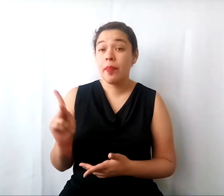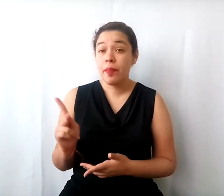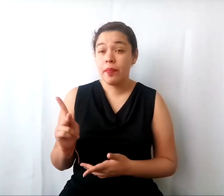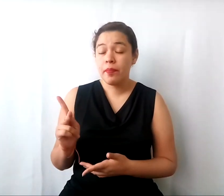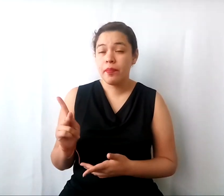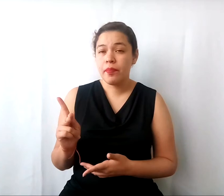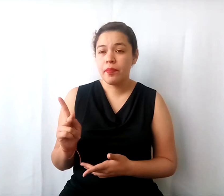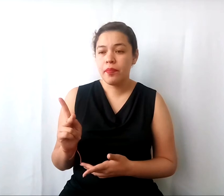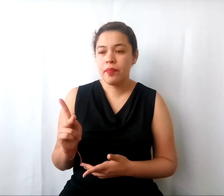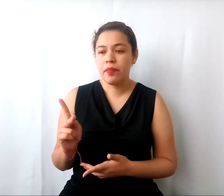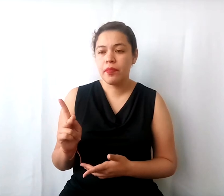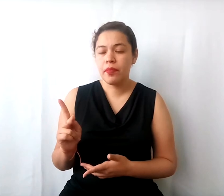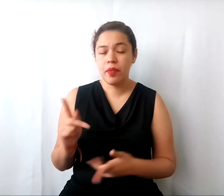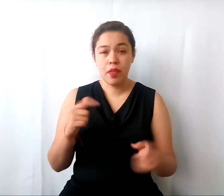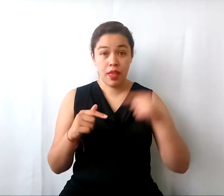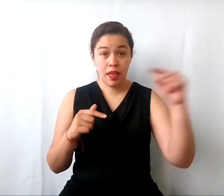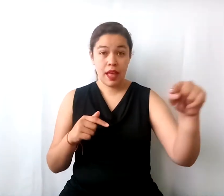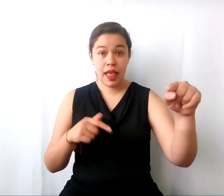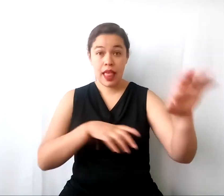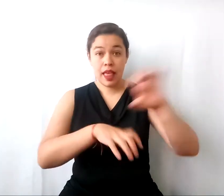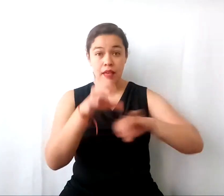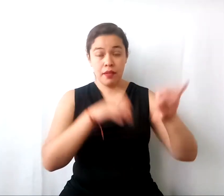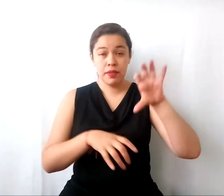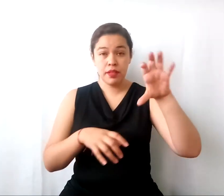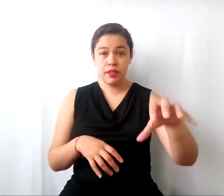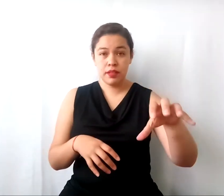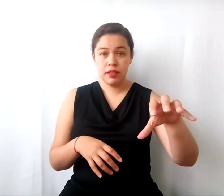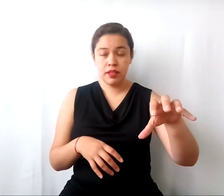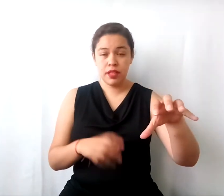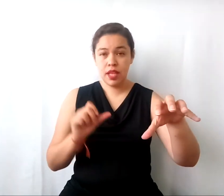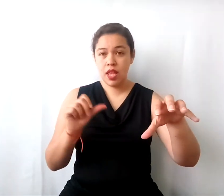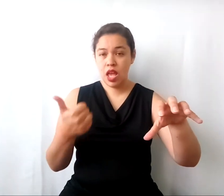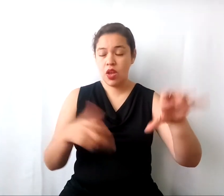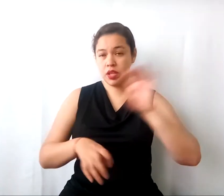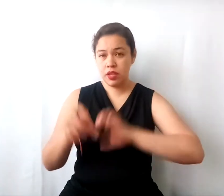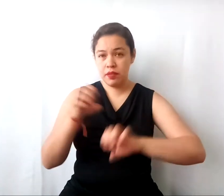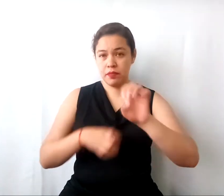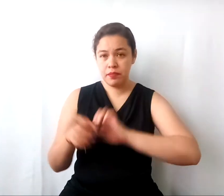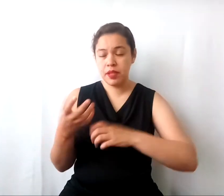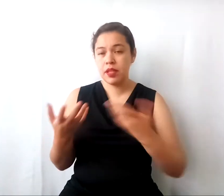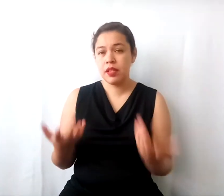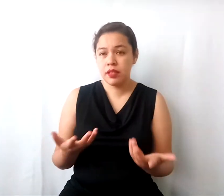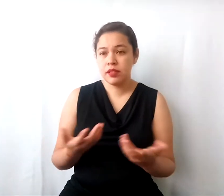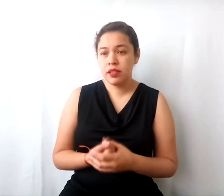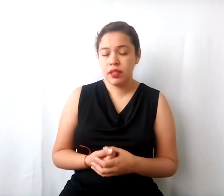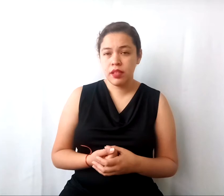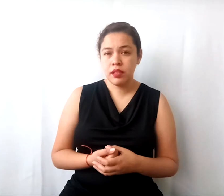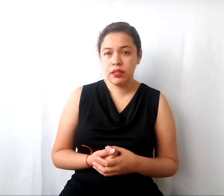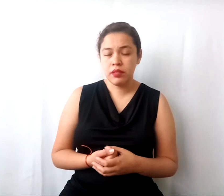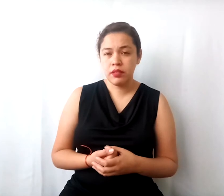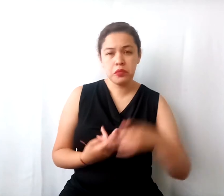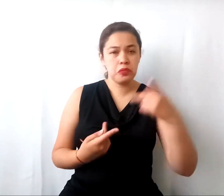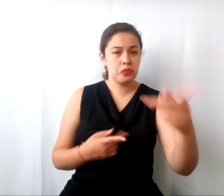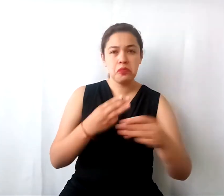digamos que la otra empresa, ahí me equivoqué, en la otra empresa da las